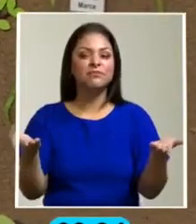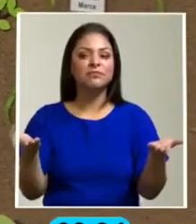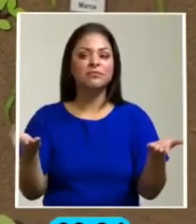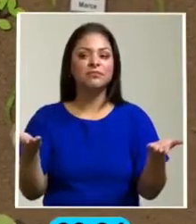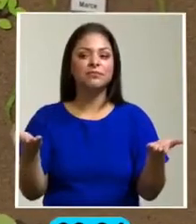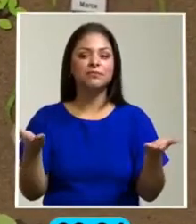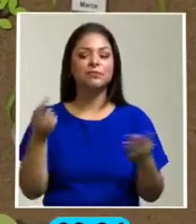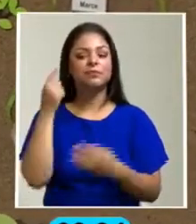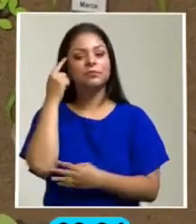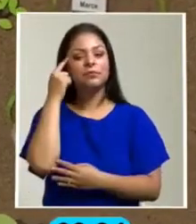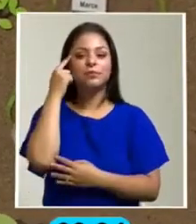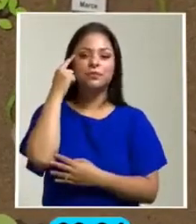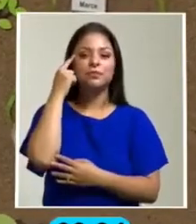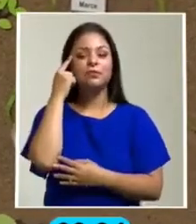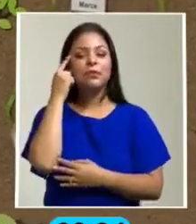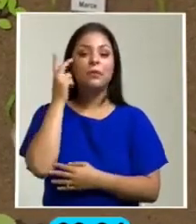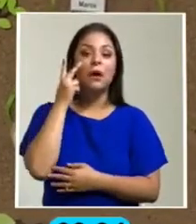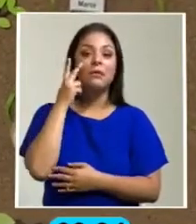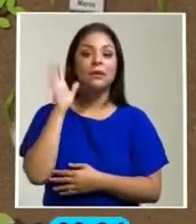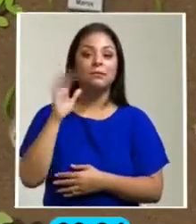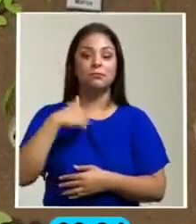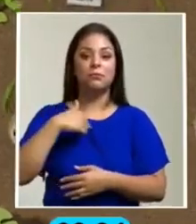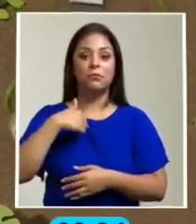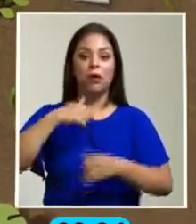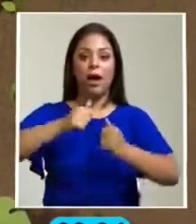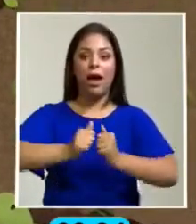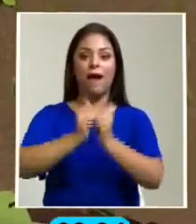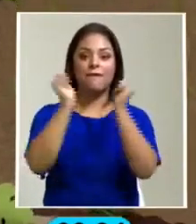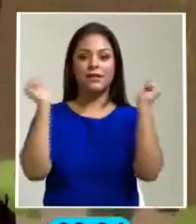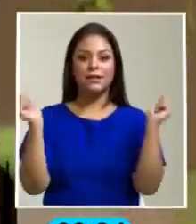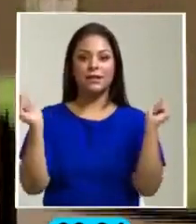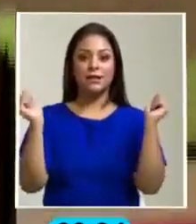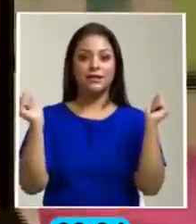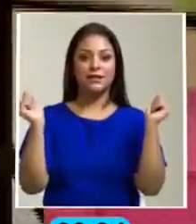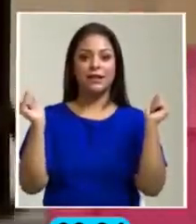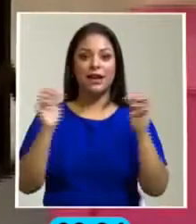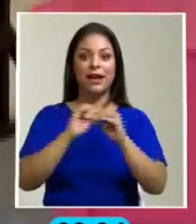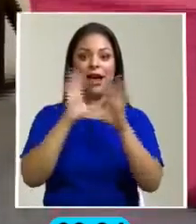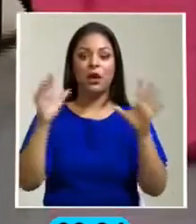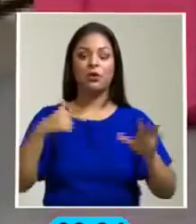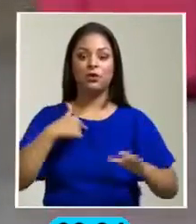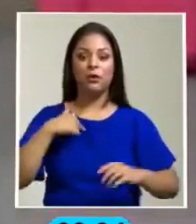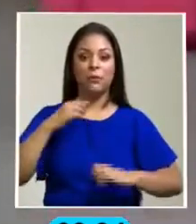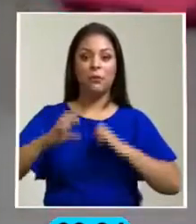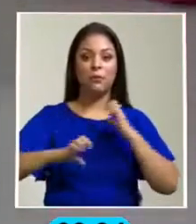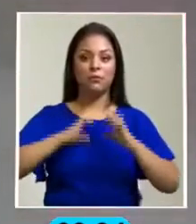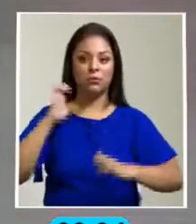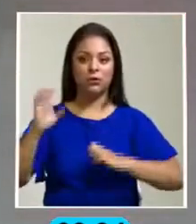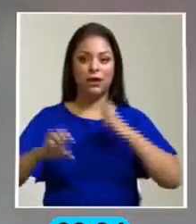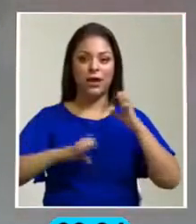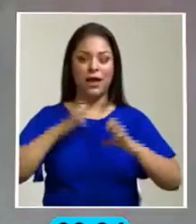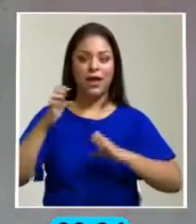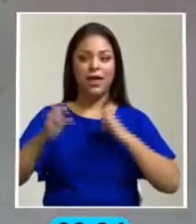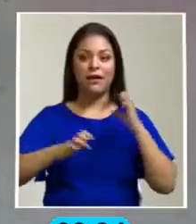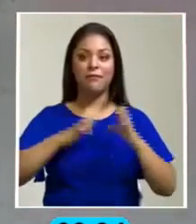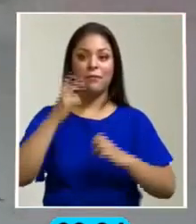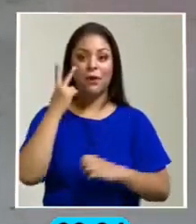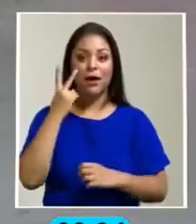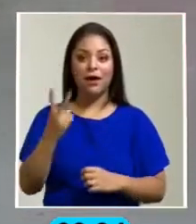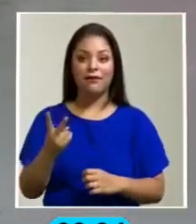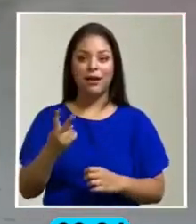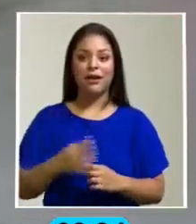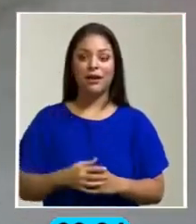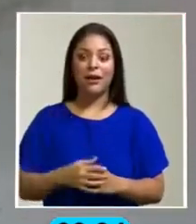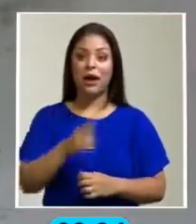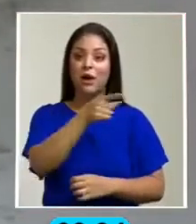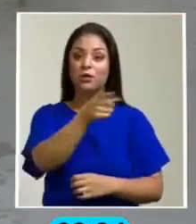Vamos a ver. Voy a abrirla, por supuesto. Estoy muy emocionada. ¡Ay, vamos a ver! ¿A ustedes les